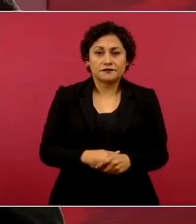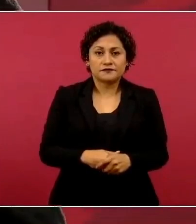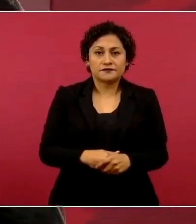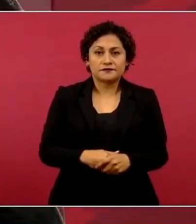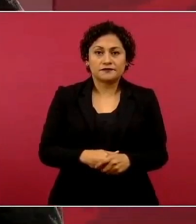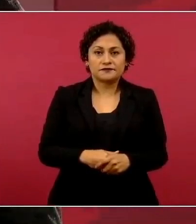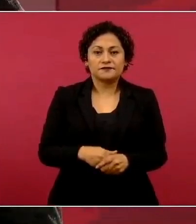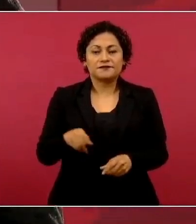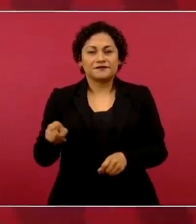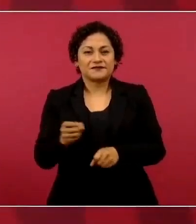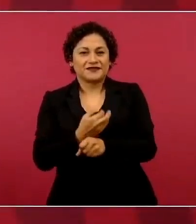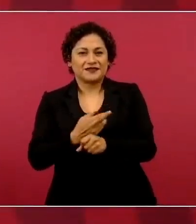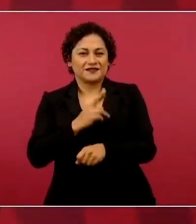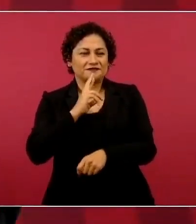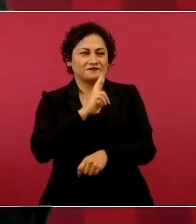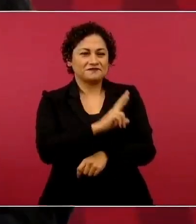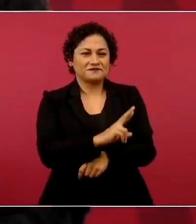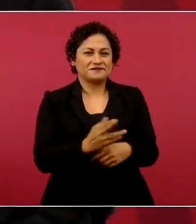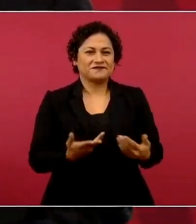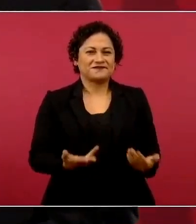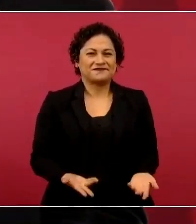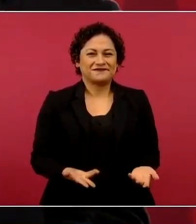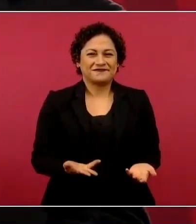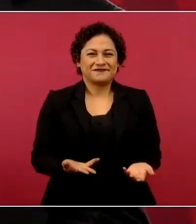Y le dice el secretario: pero